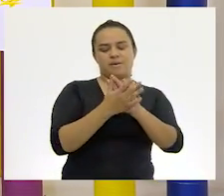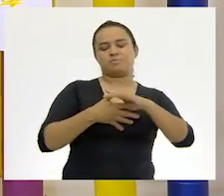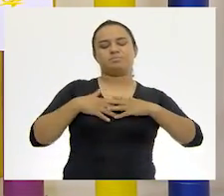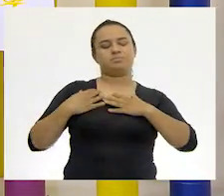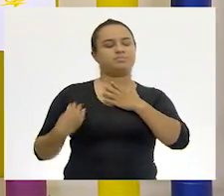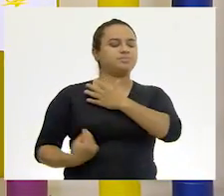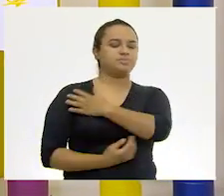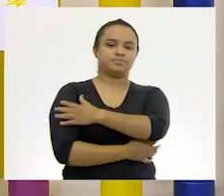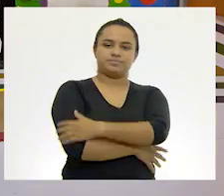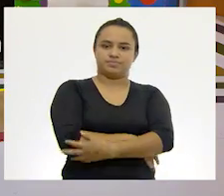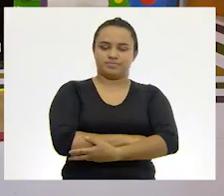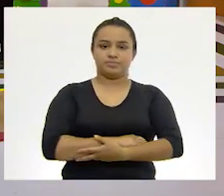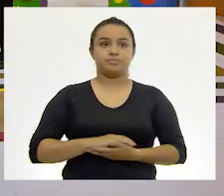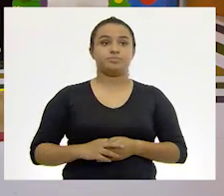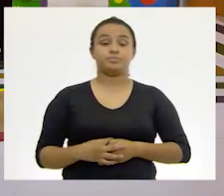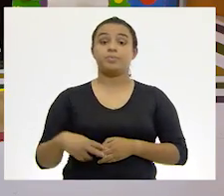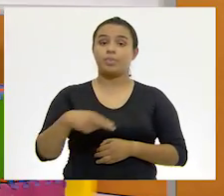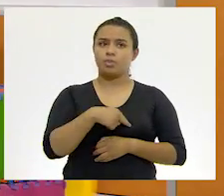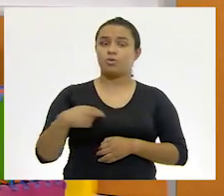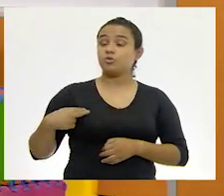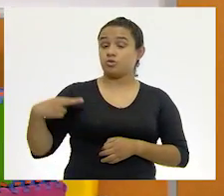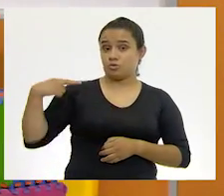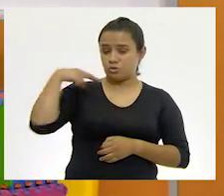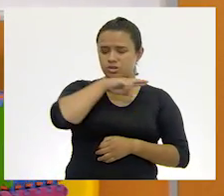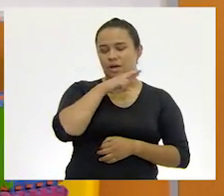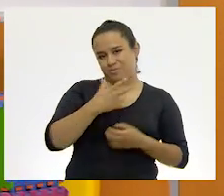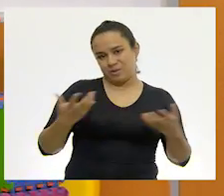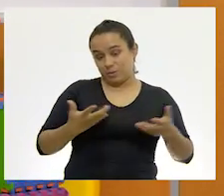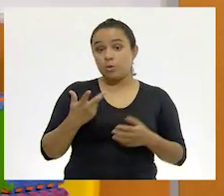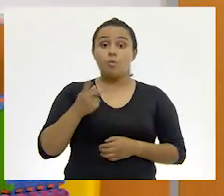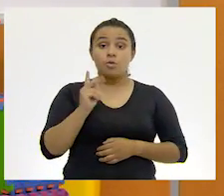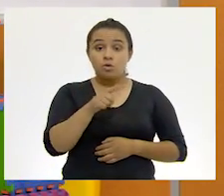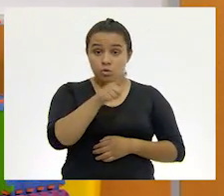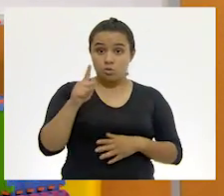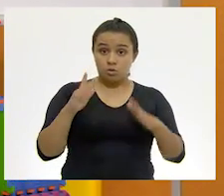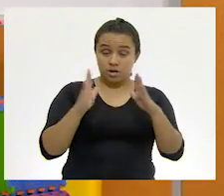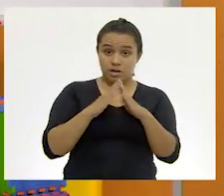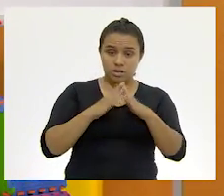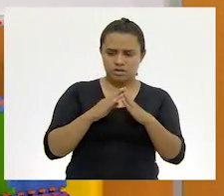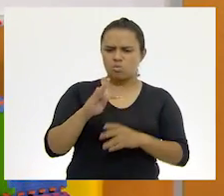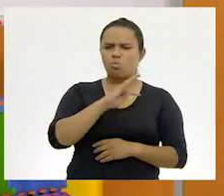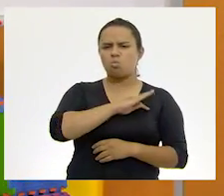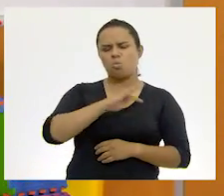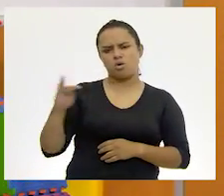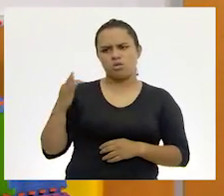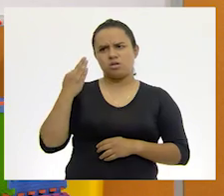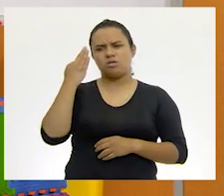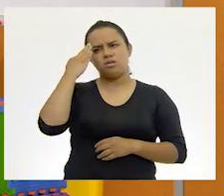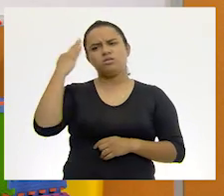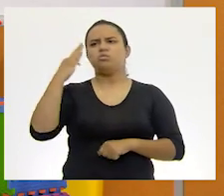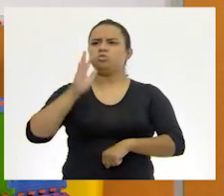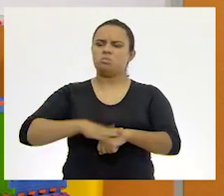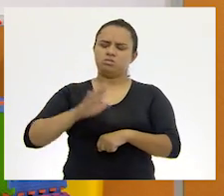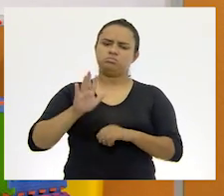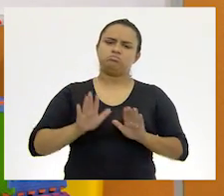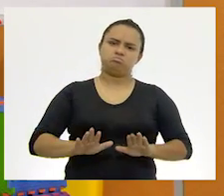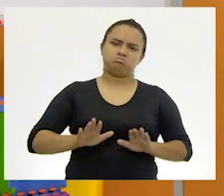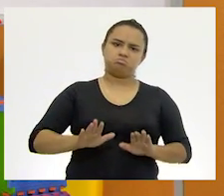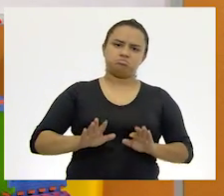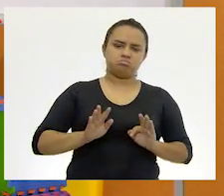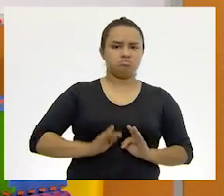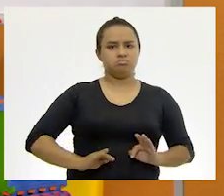cuerpo. Nosotros lo hicimos un poquito rápido, pero ustedes en su casa pueden tomarse un poco de más tiempo